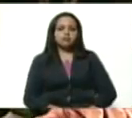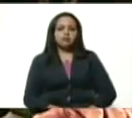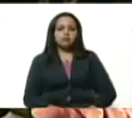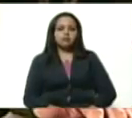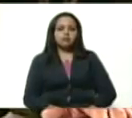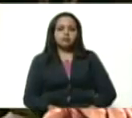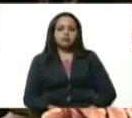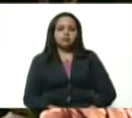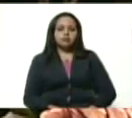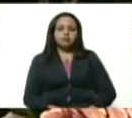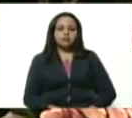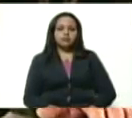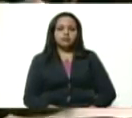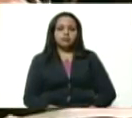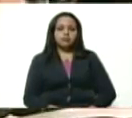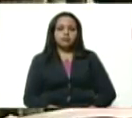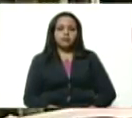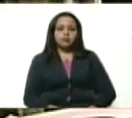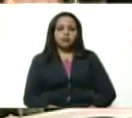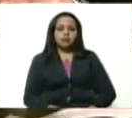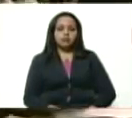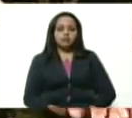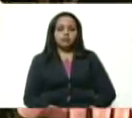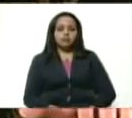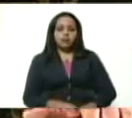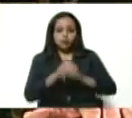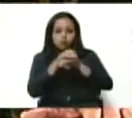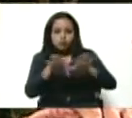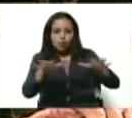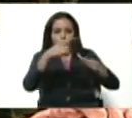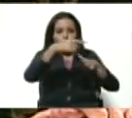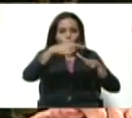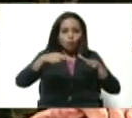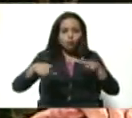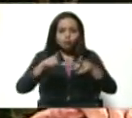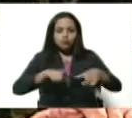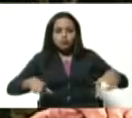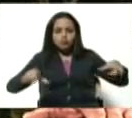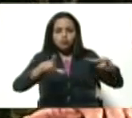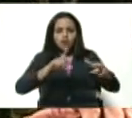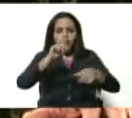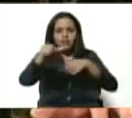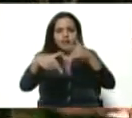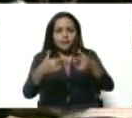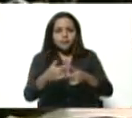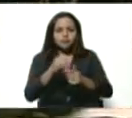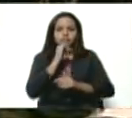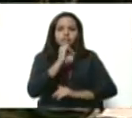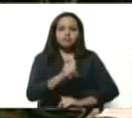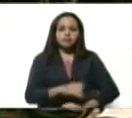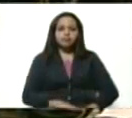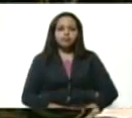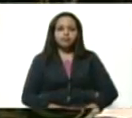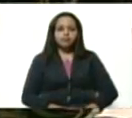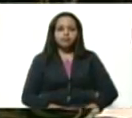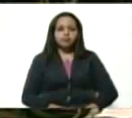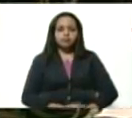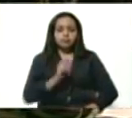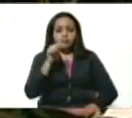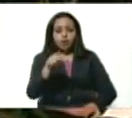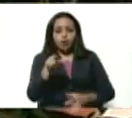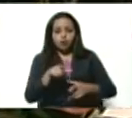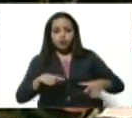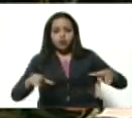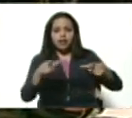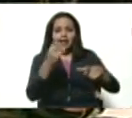de hevia y el municipio ayacucho con extensión a otros municipios podremos posteriormente se le informará estas son a operativas tienen